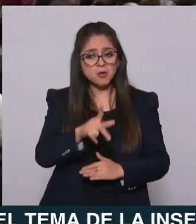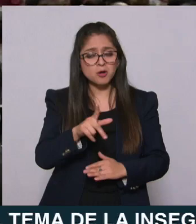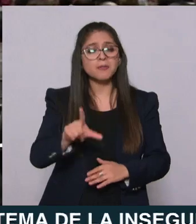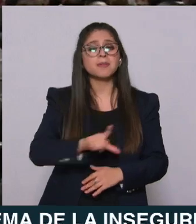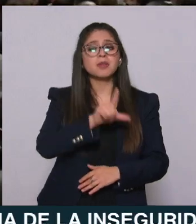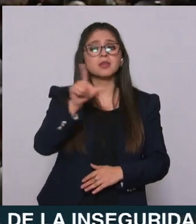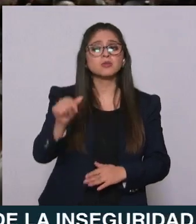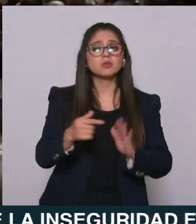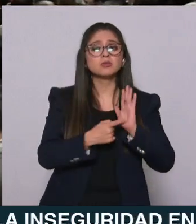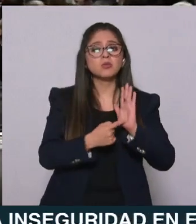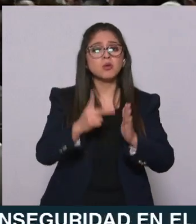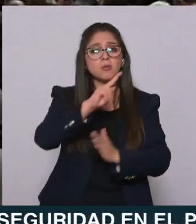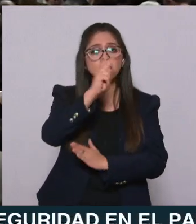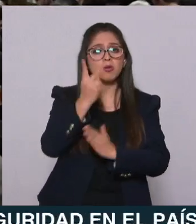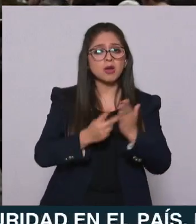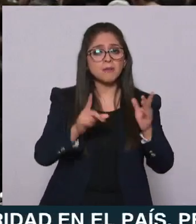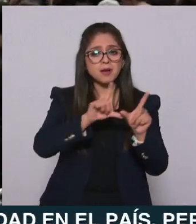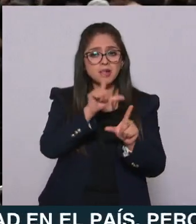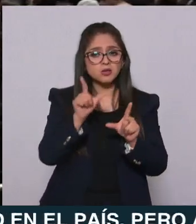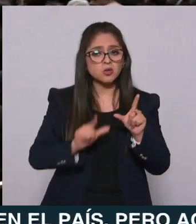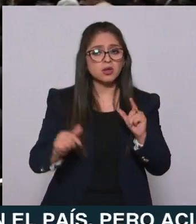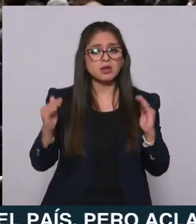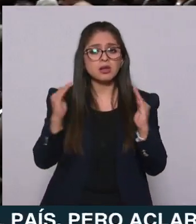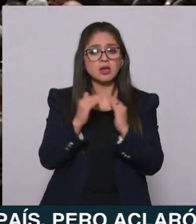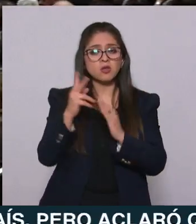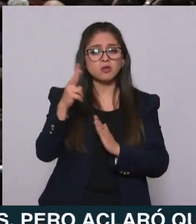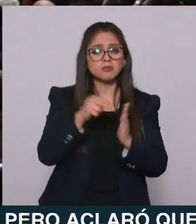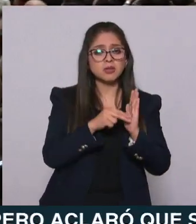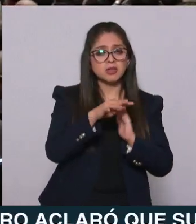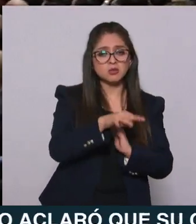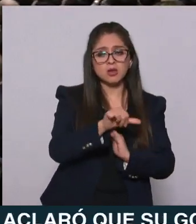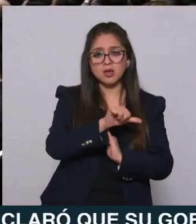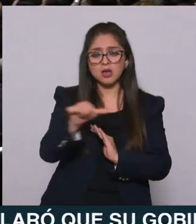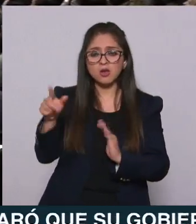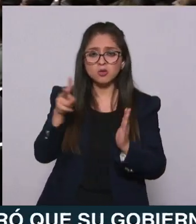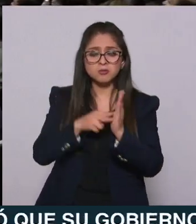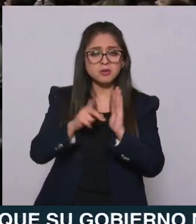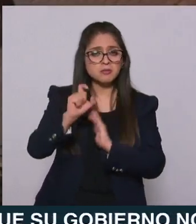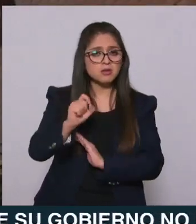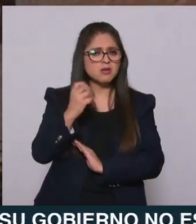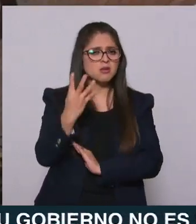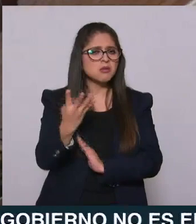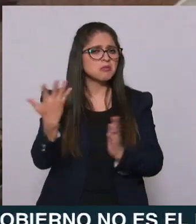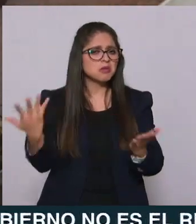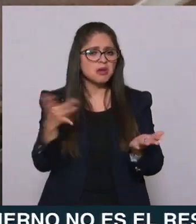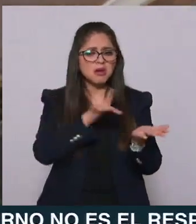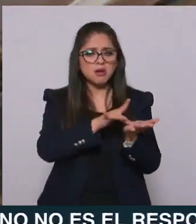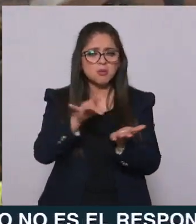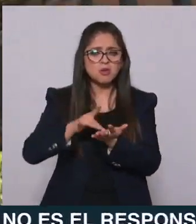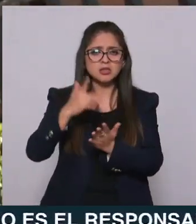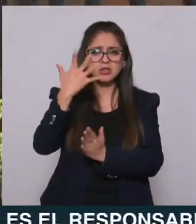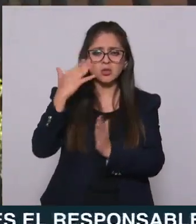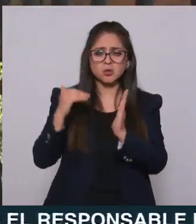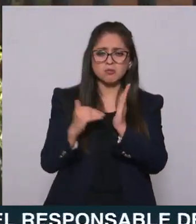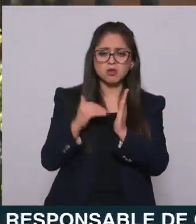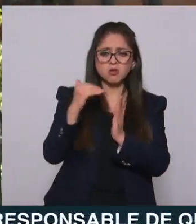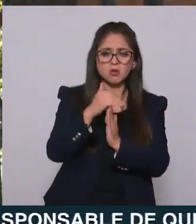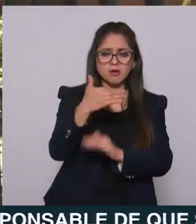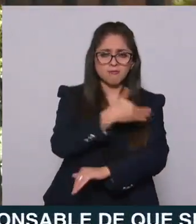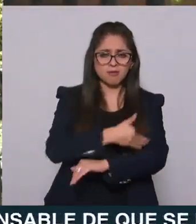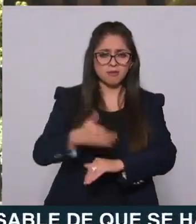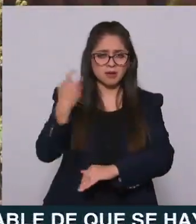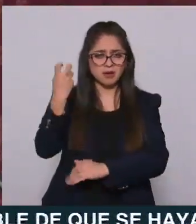presentado el Programa Nacional de Vivienda 2019-2024, que busca beneficio para 5 millones de familias. Así lo